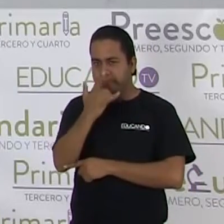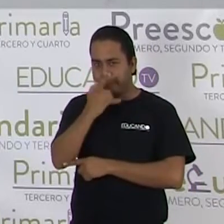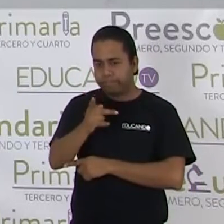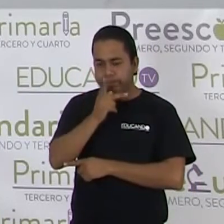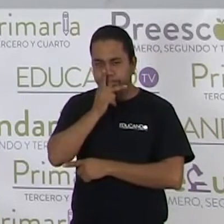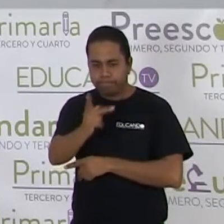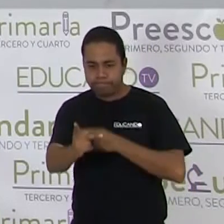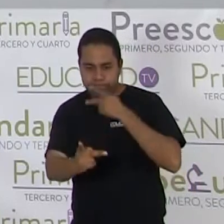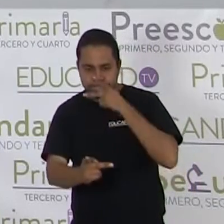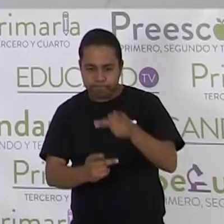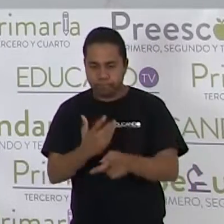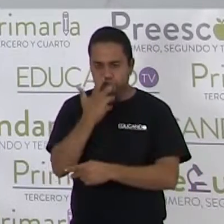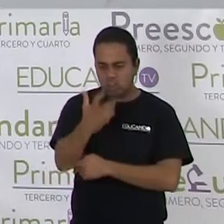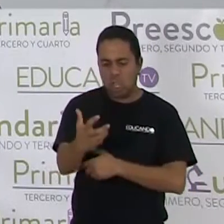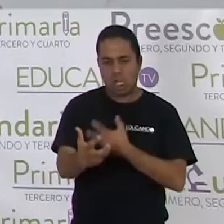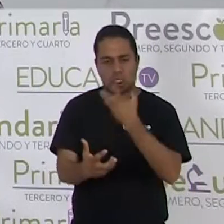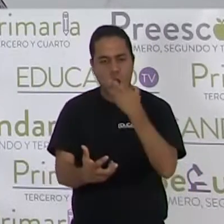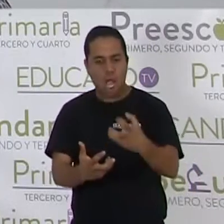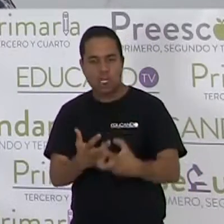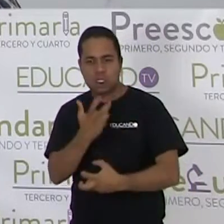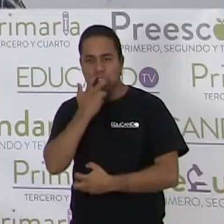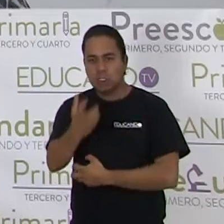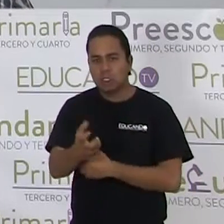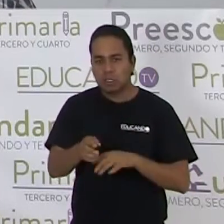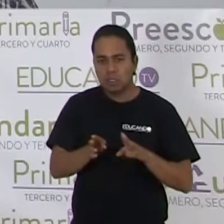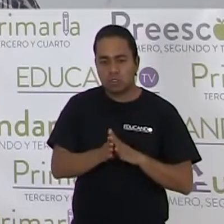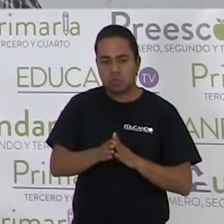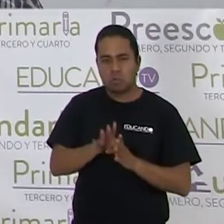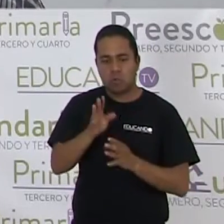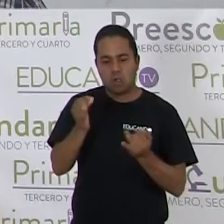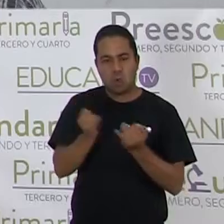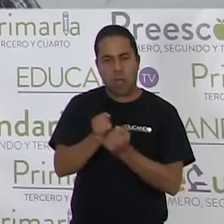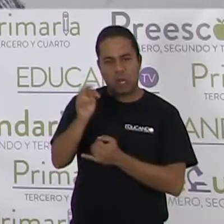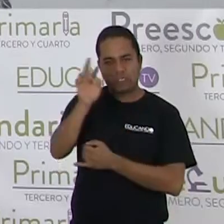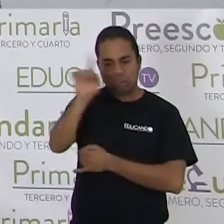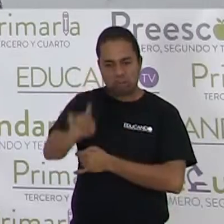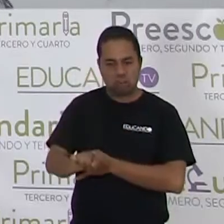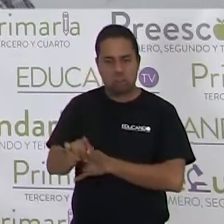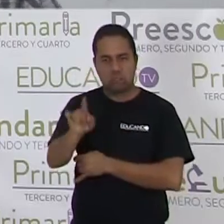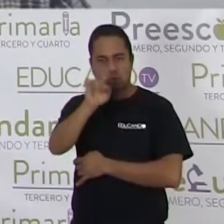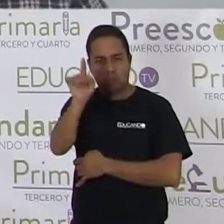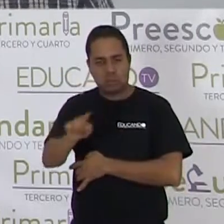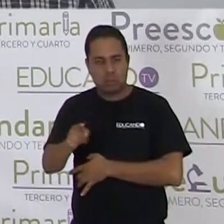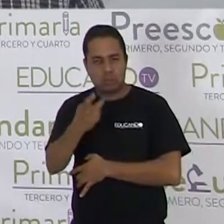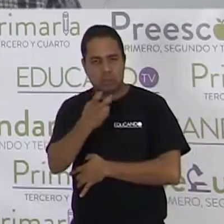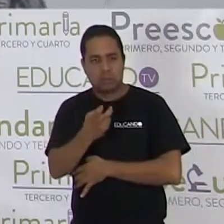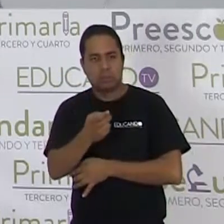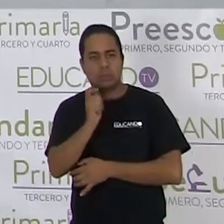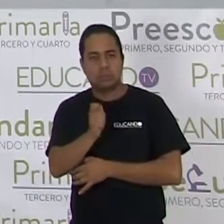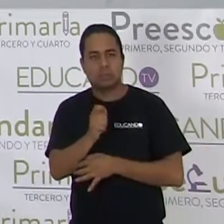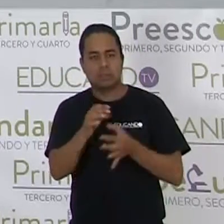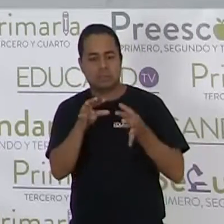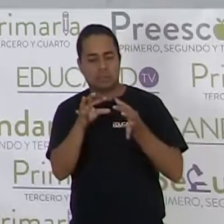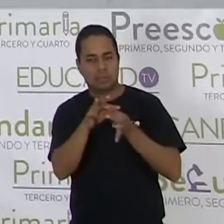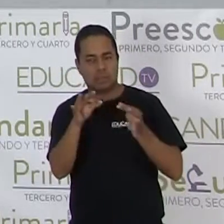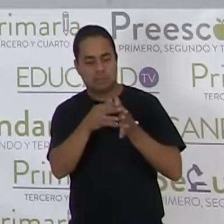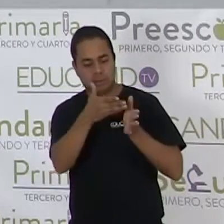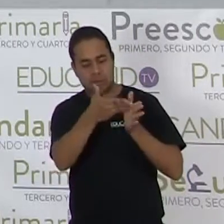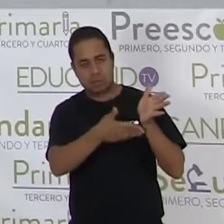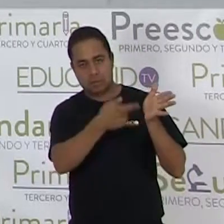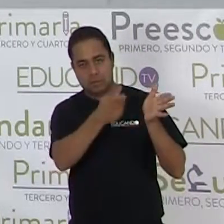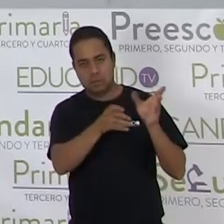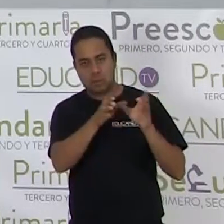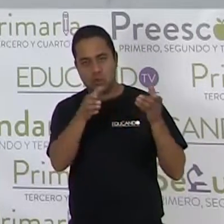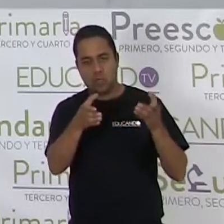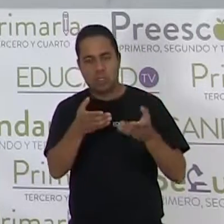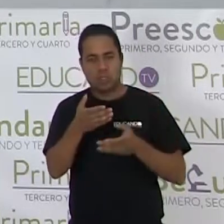y voz fuerte como un trueno. Esta es una descripción de algún cuento